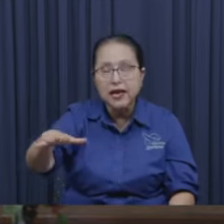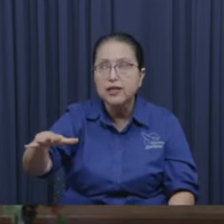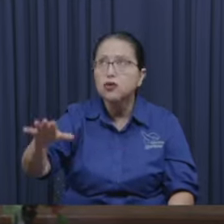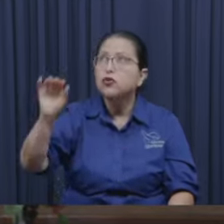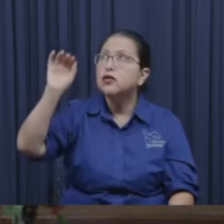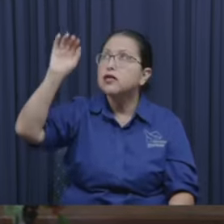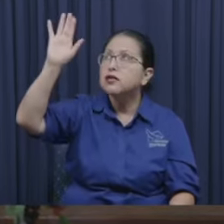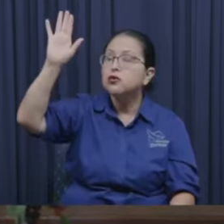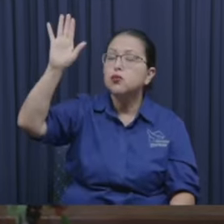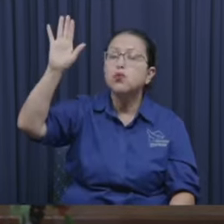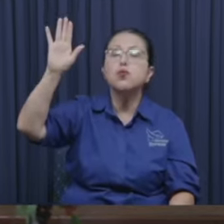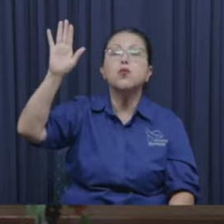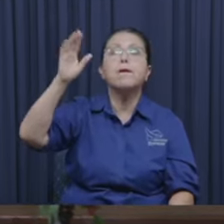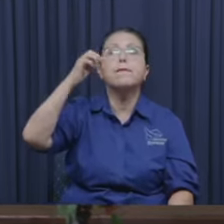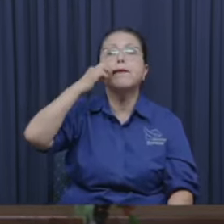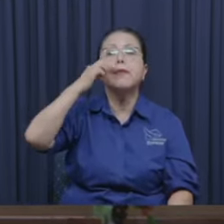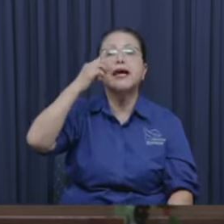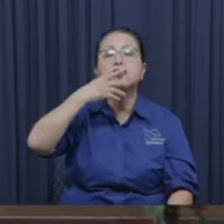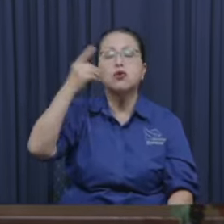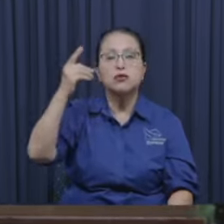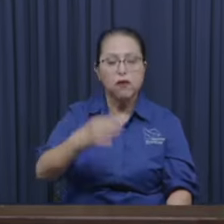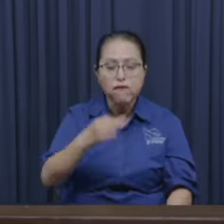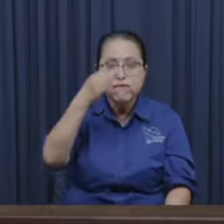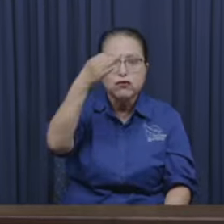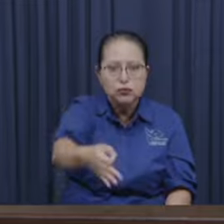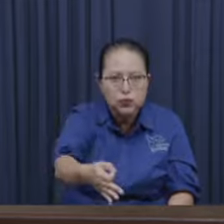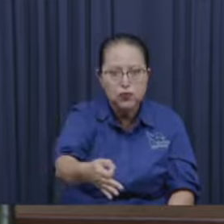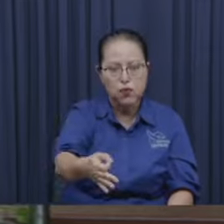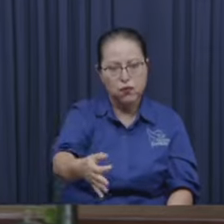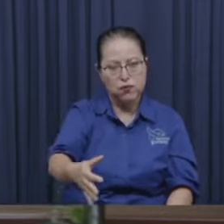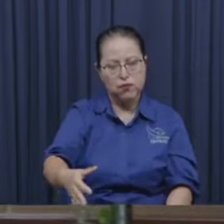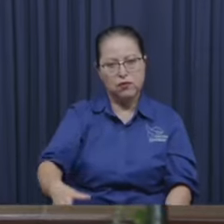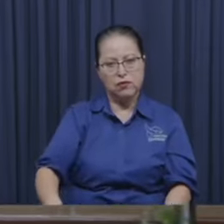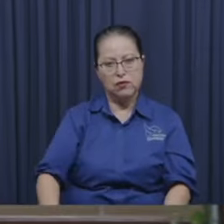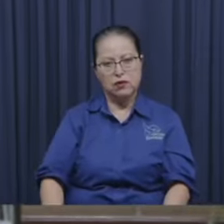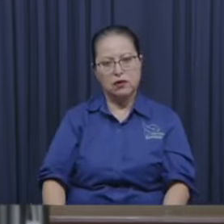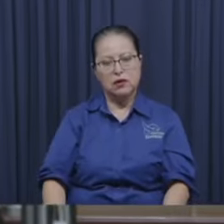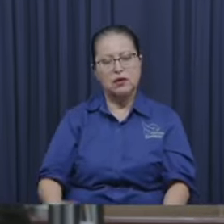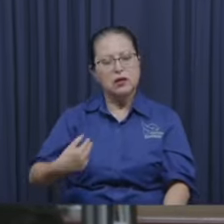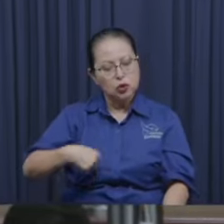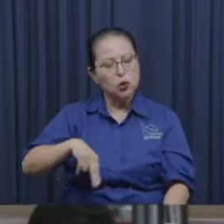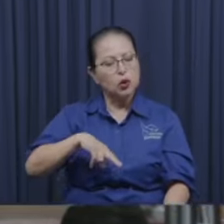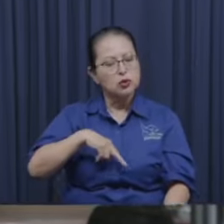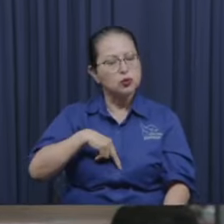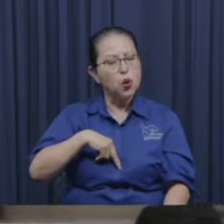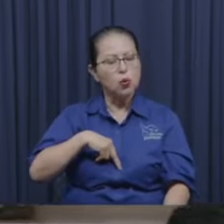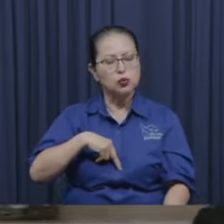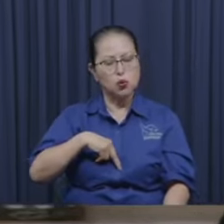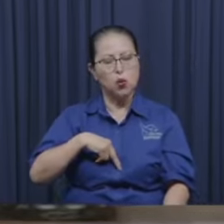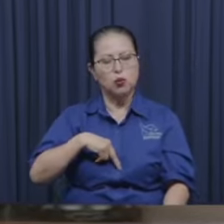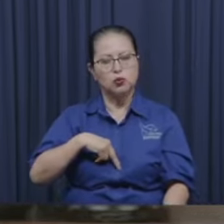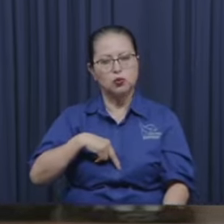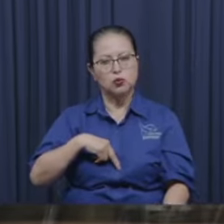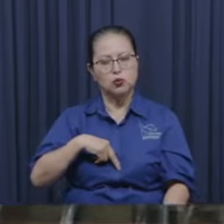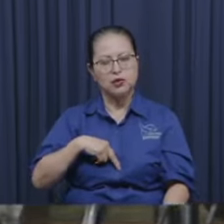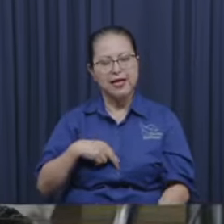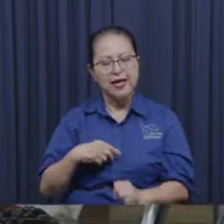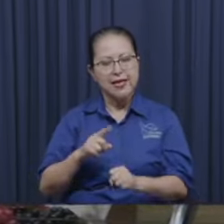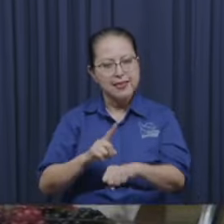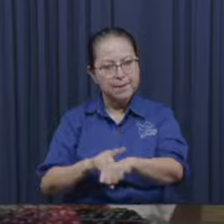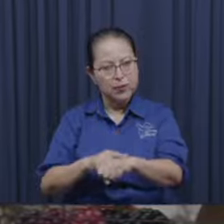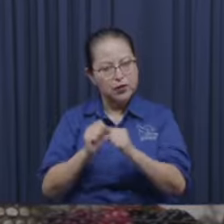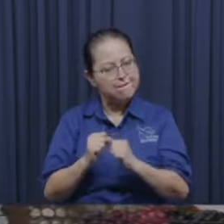padre o sea futuro y y claro estamos metidos en una situación bien complicada